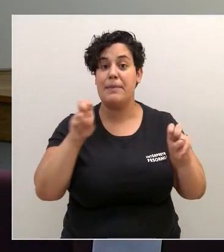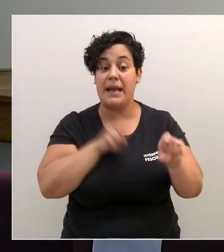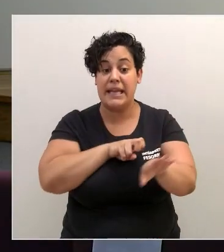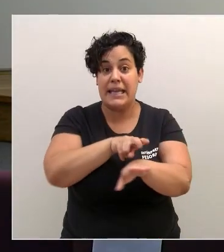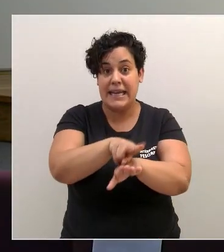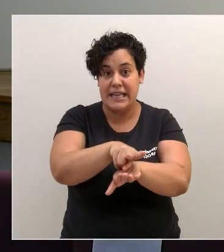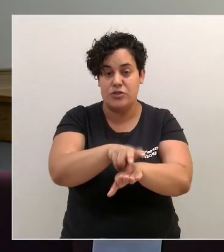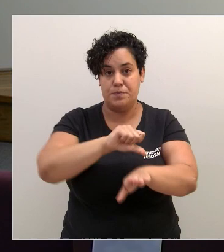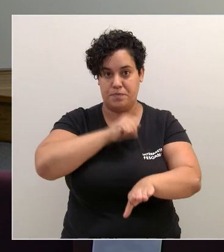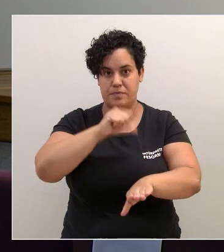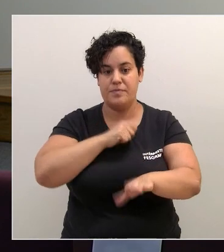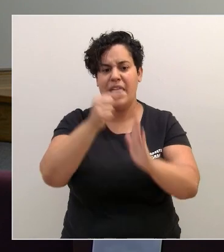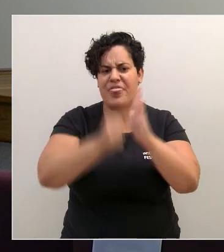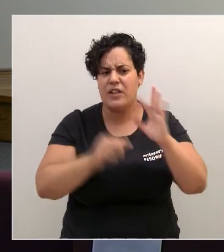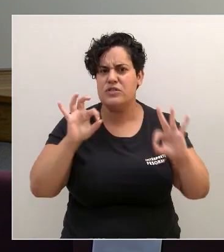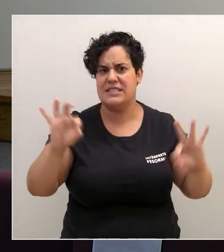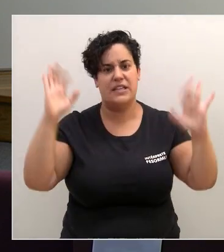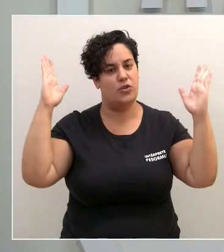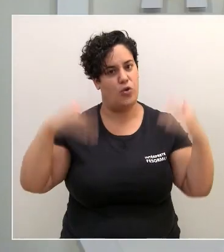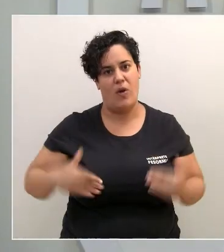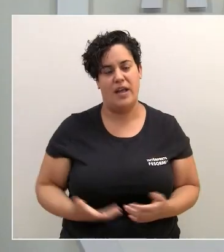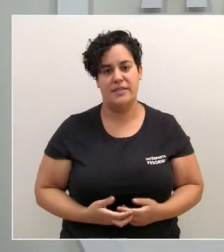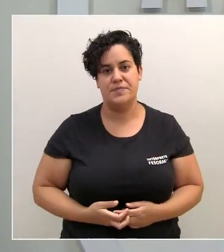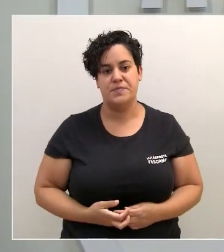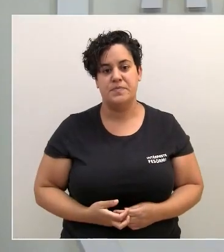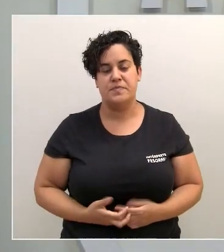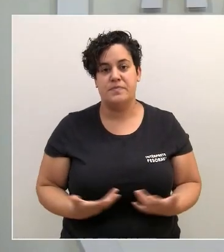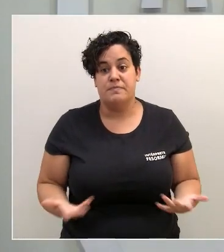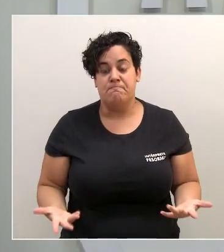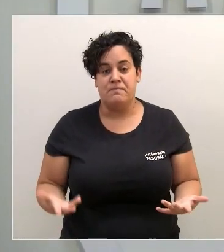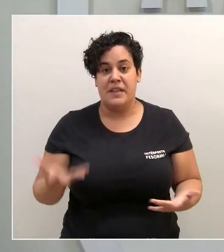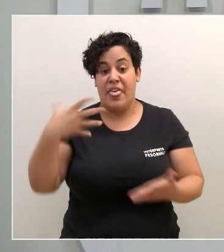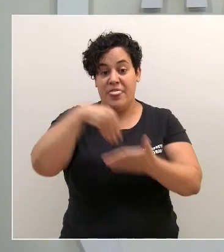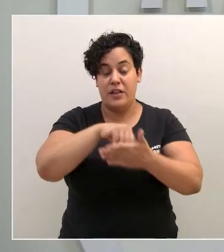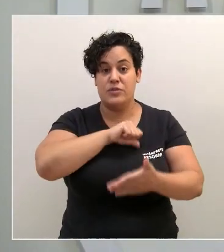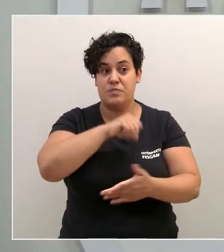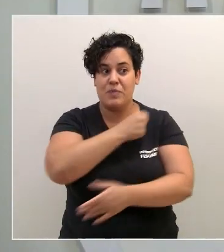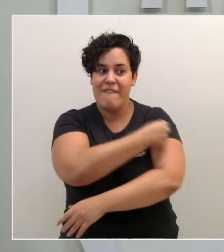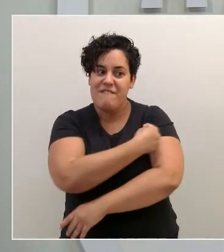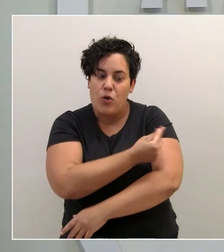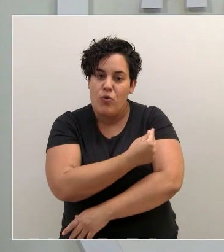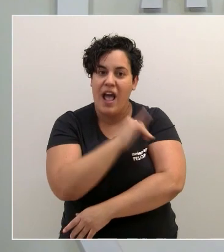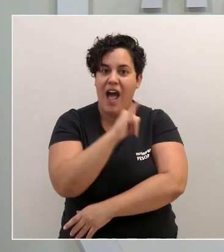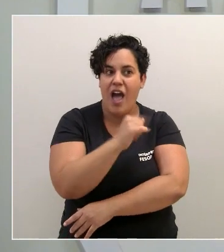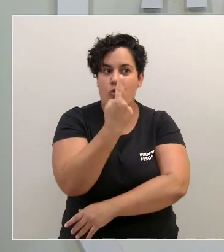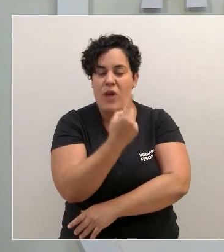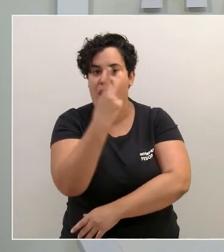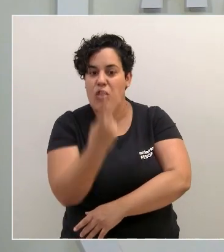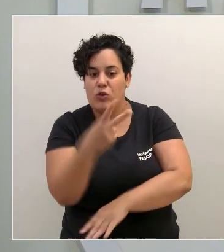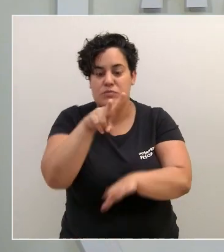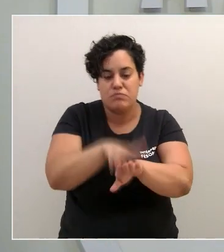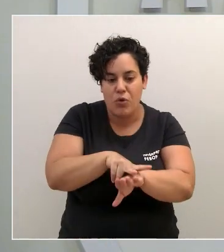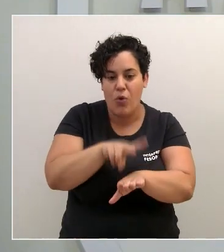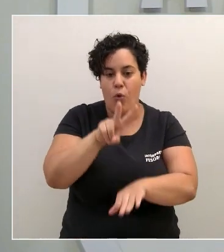no tenemos realmente datos exactos de los que puedan estar ingresados y que hayan sido vacunados, pero sí es cierto, y le tengo que